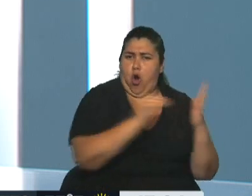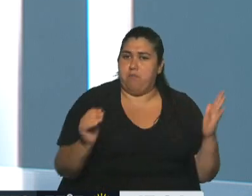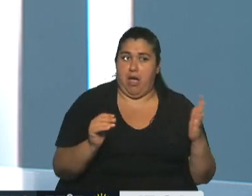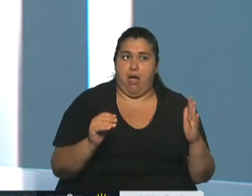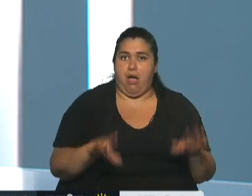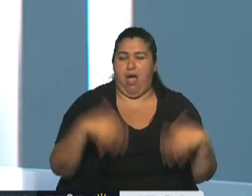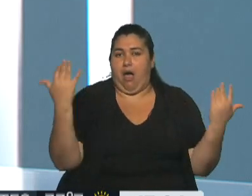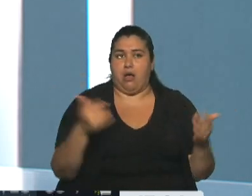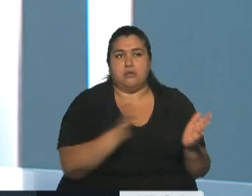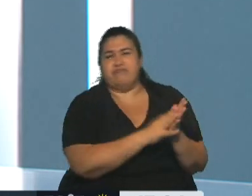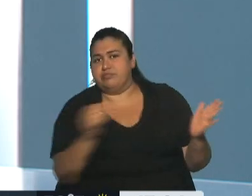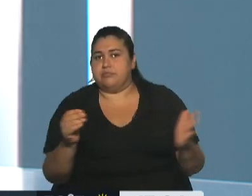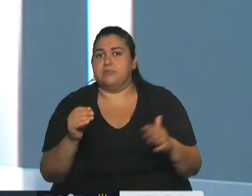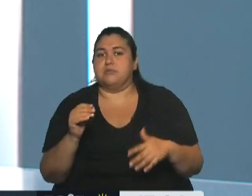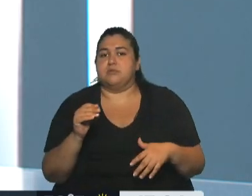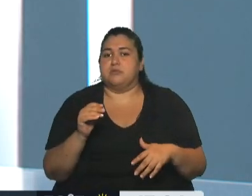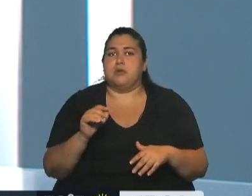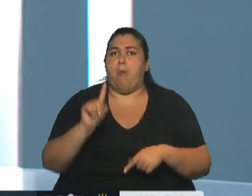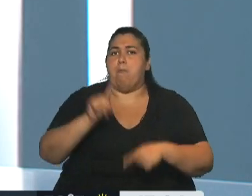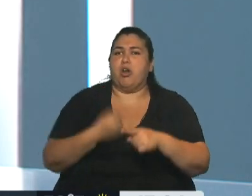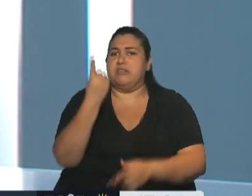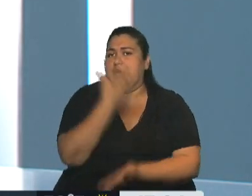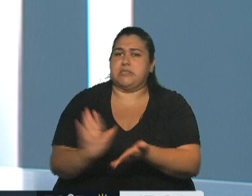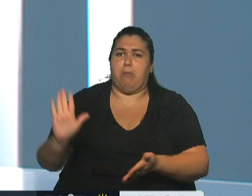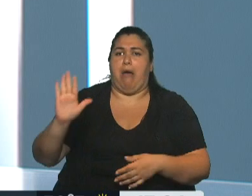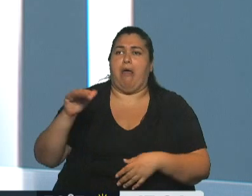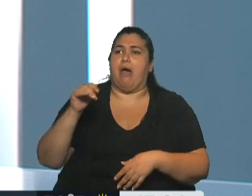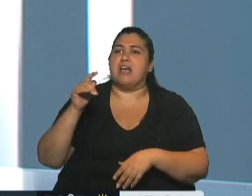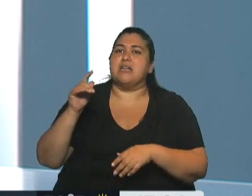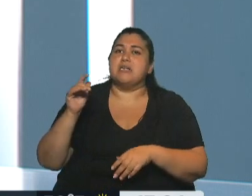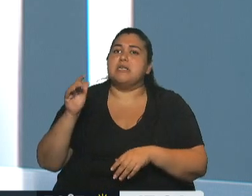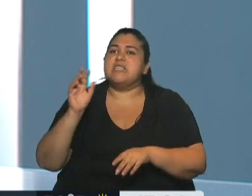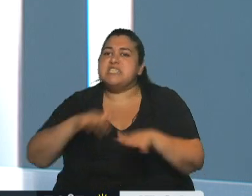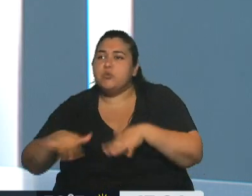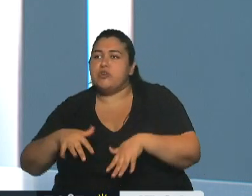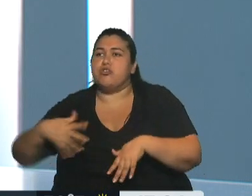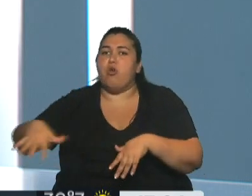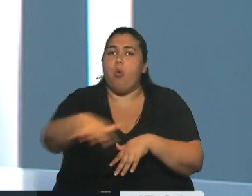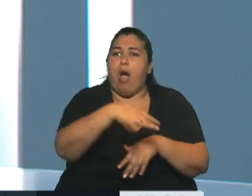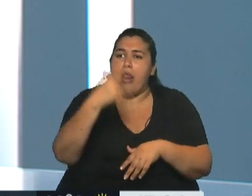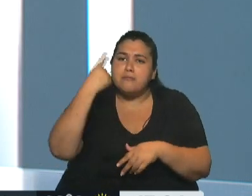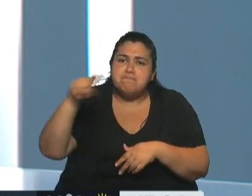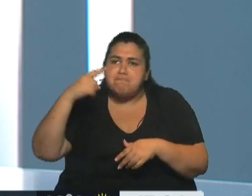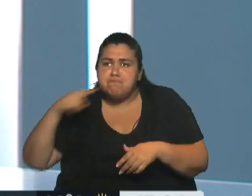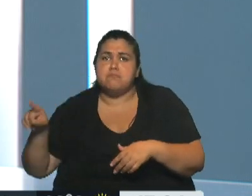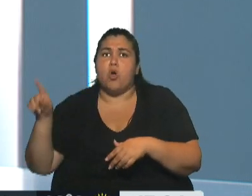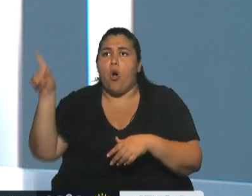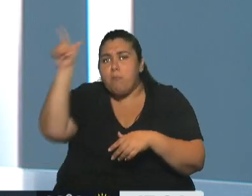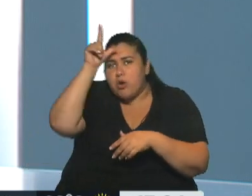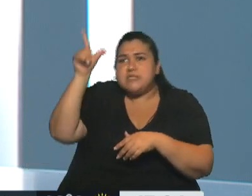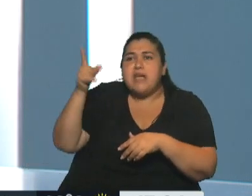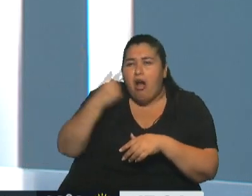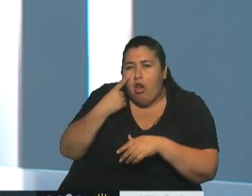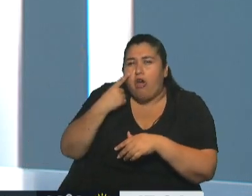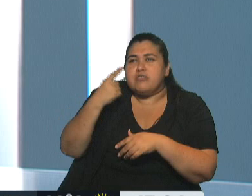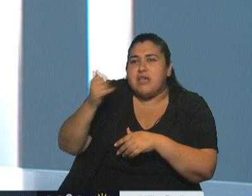Atolondrado quiere decir esto, sin política, sin saber qué hacer en los territorios, sin saber qué hacer con el Estado, sin mucho saber qué hacer con las fuerzas de seguridad y